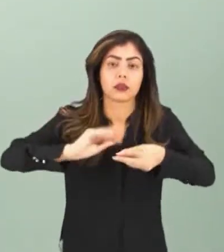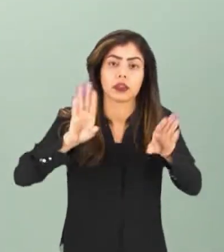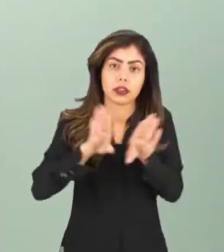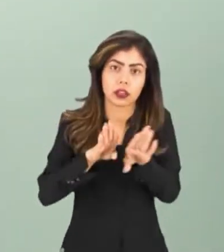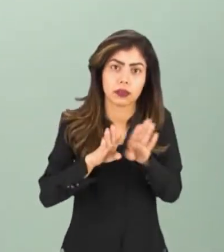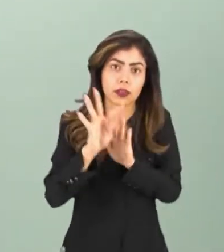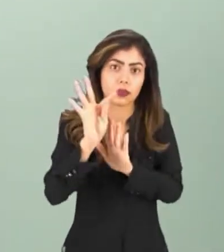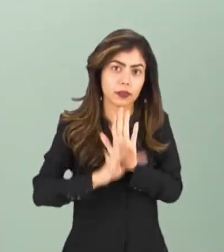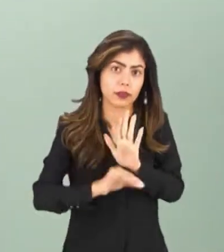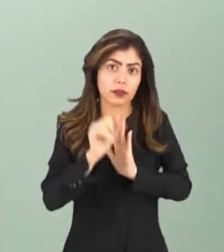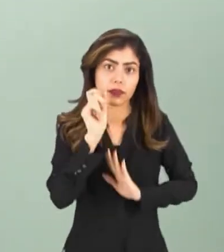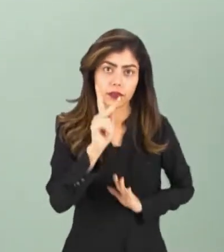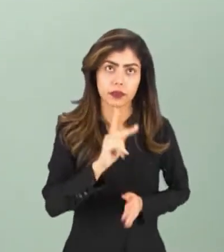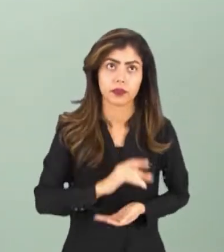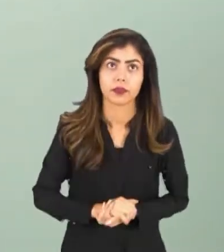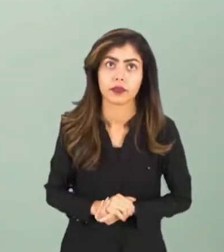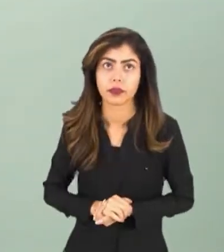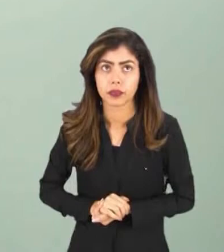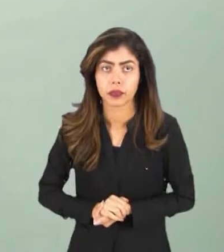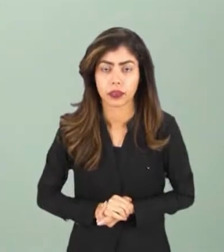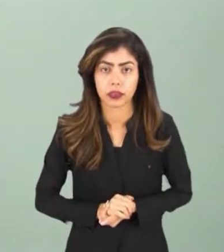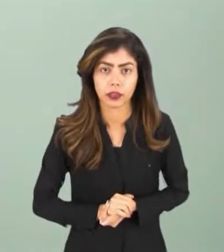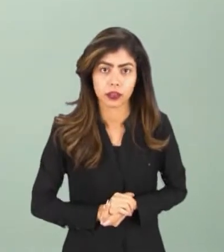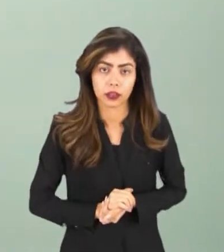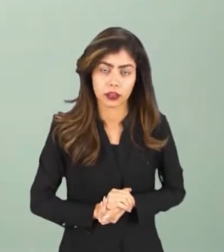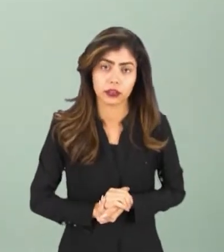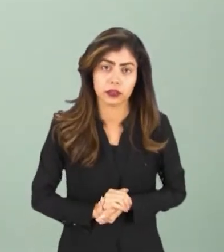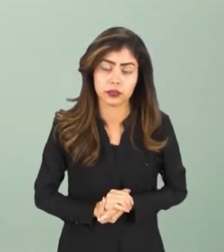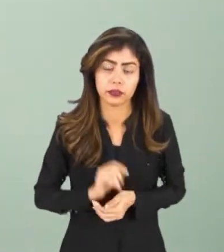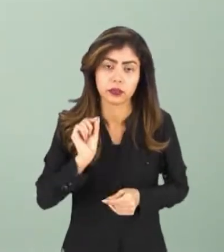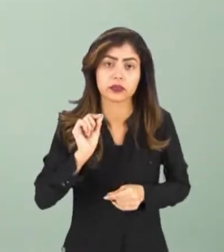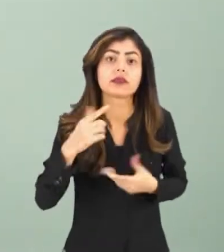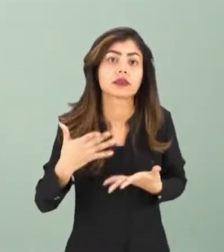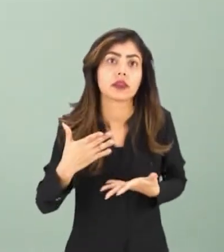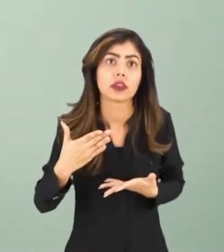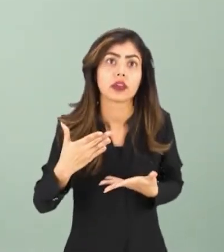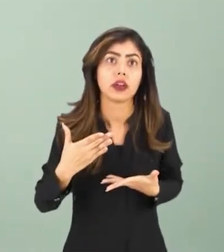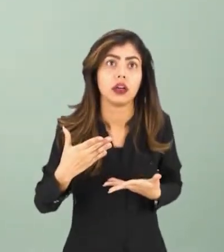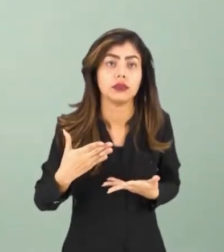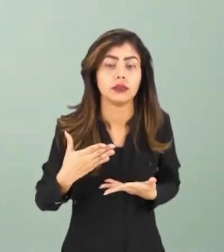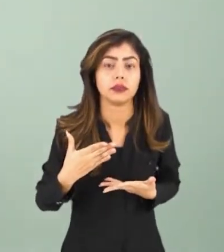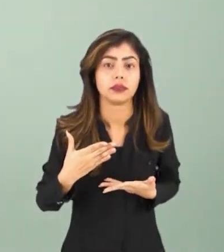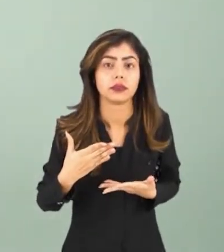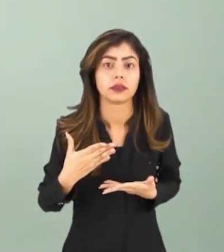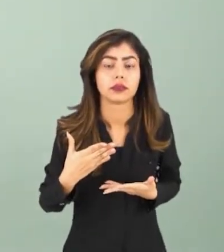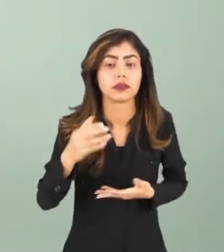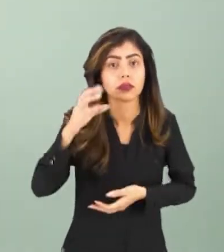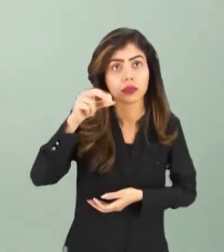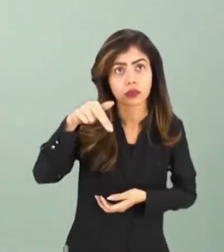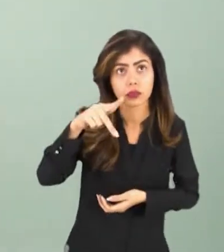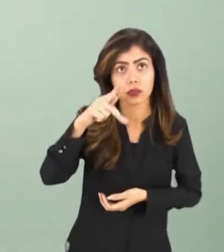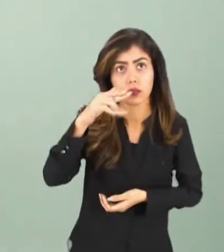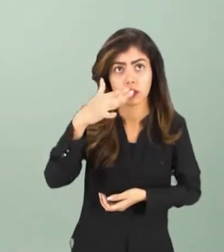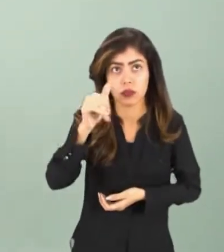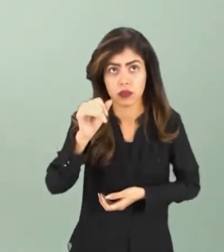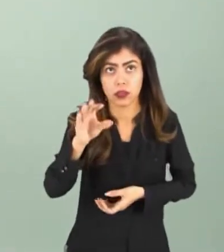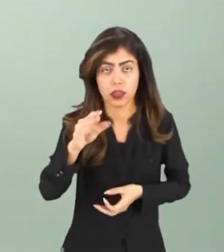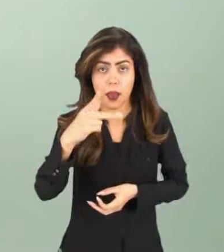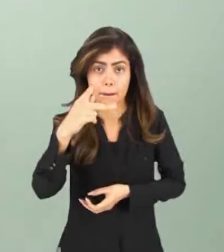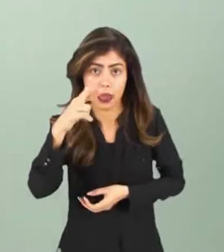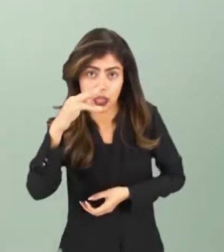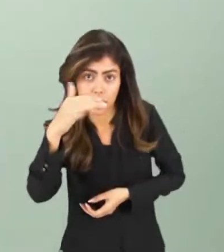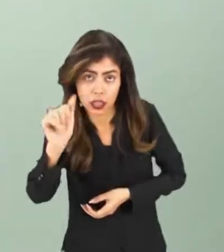partido de que son presas conclusiones nos tenemos en conclusión para